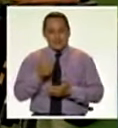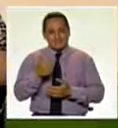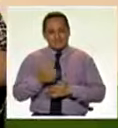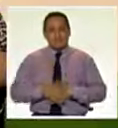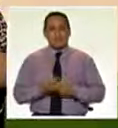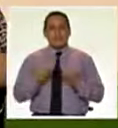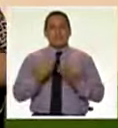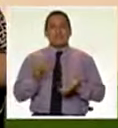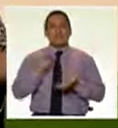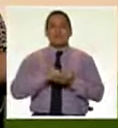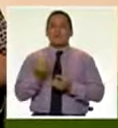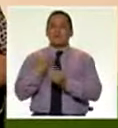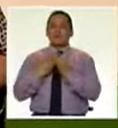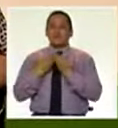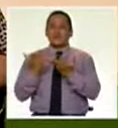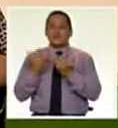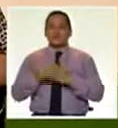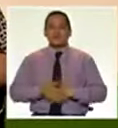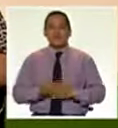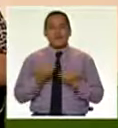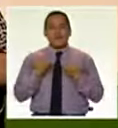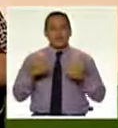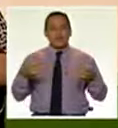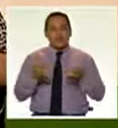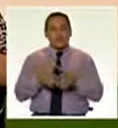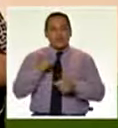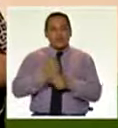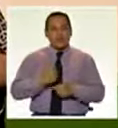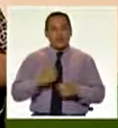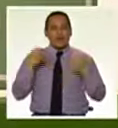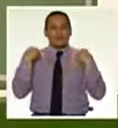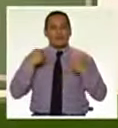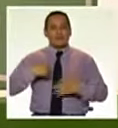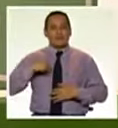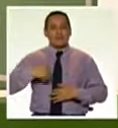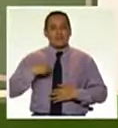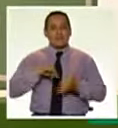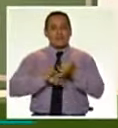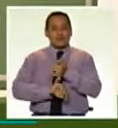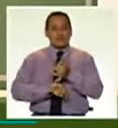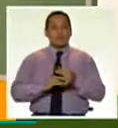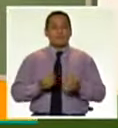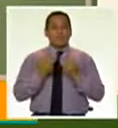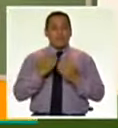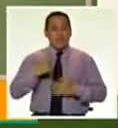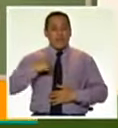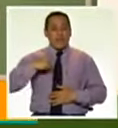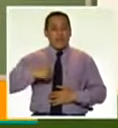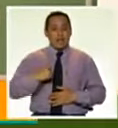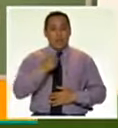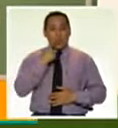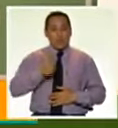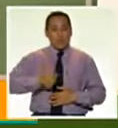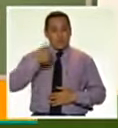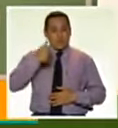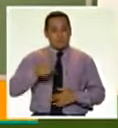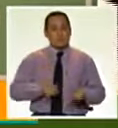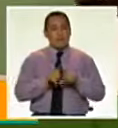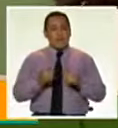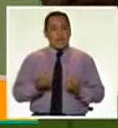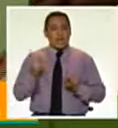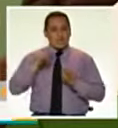Bueno, ¿qué más nos puedes contar, María de Carmen, acerca de la OMAPET de Surco? También, nuestro alcalde, Roberto Gómez, en